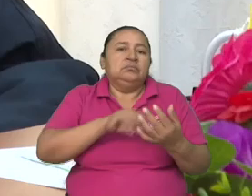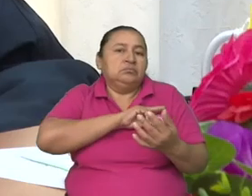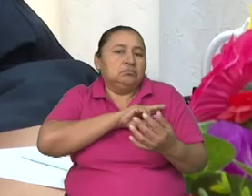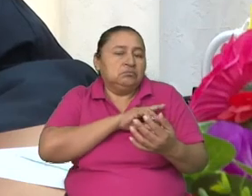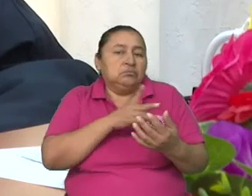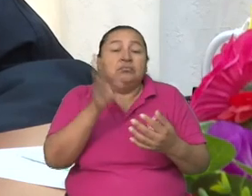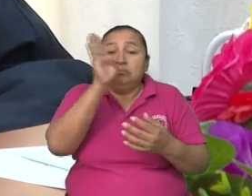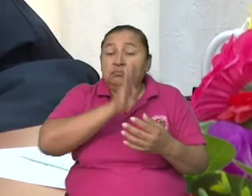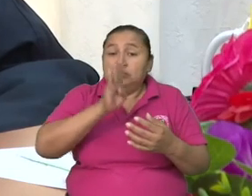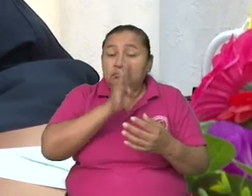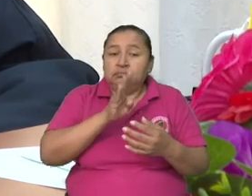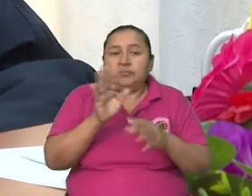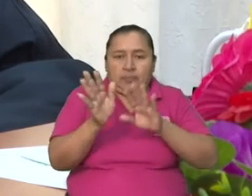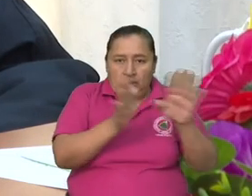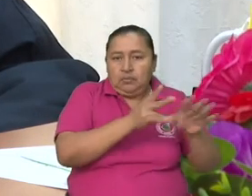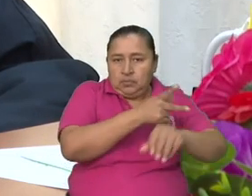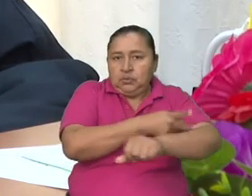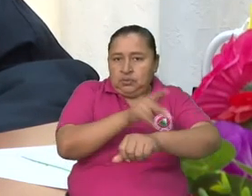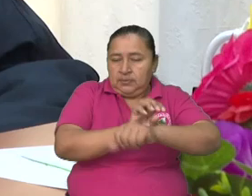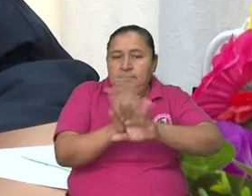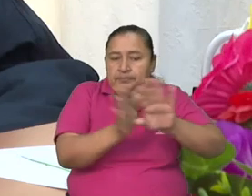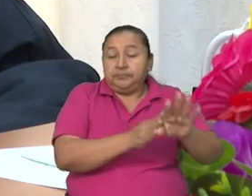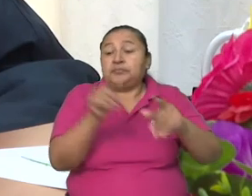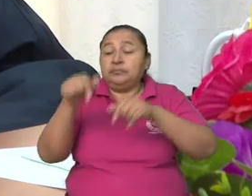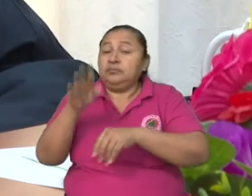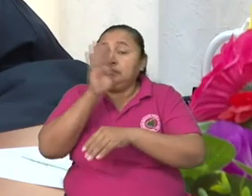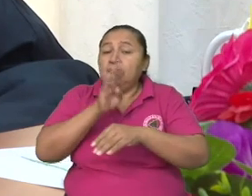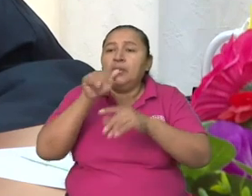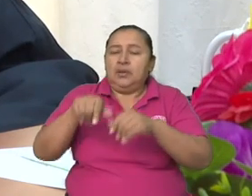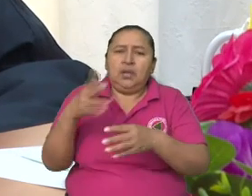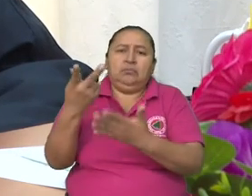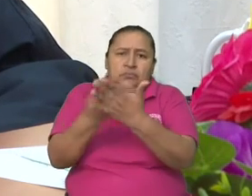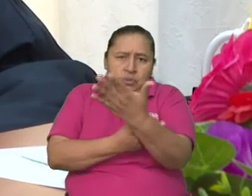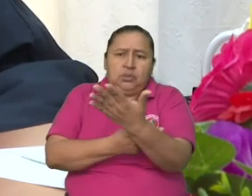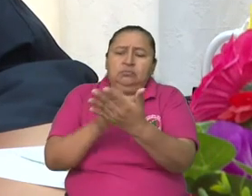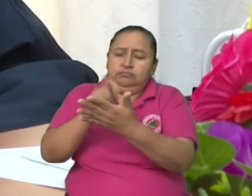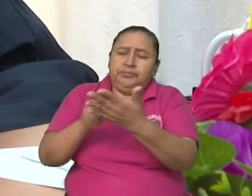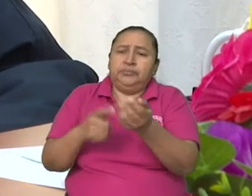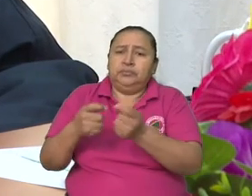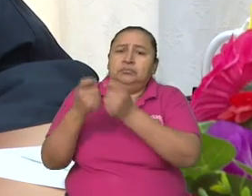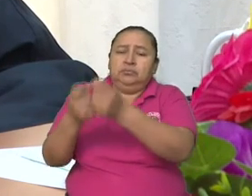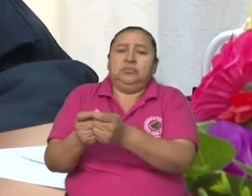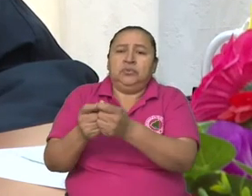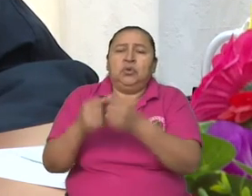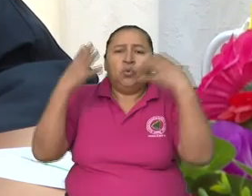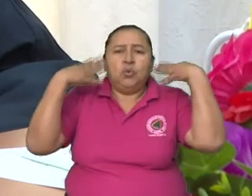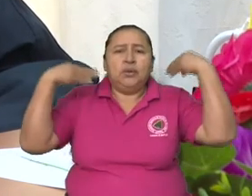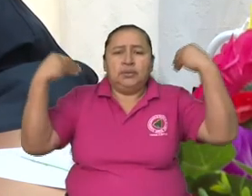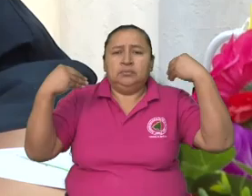Y en Bluefield ya tenemos el proyecto elaborado, lo elaboró una empresa holandesa, Arcadi. Anda por